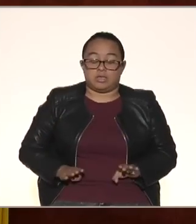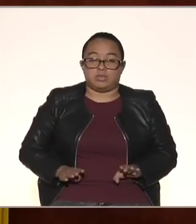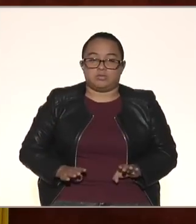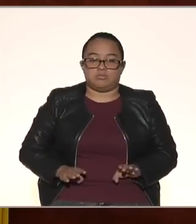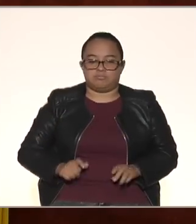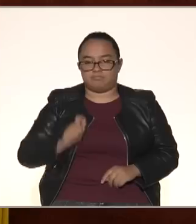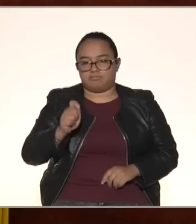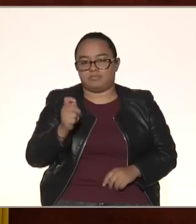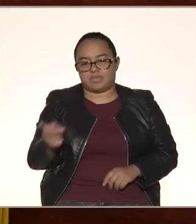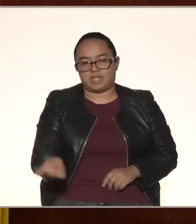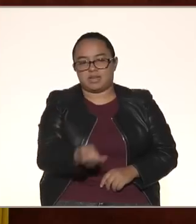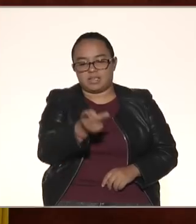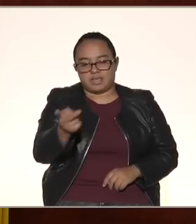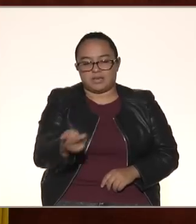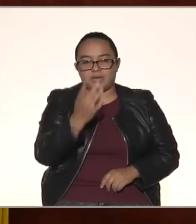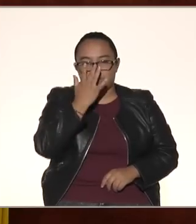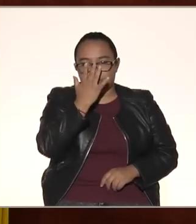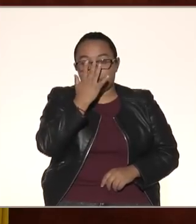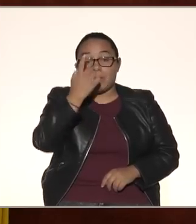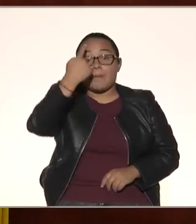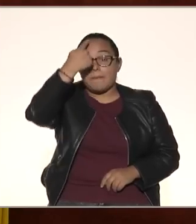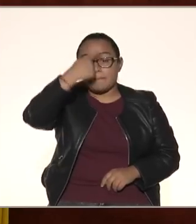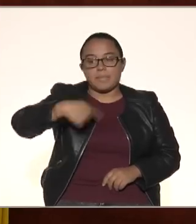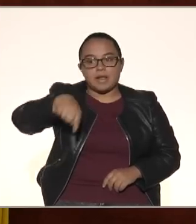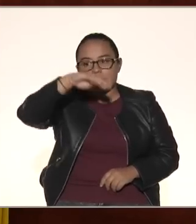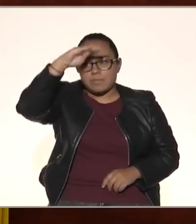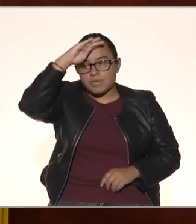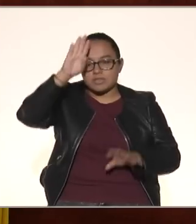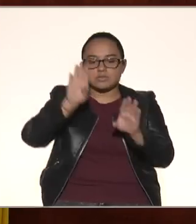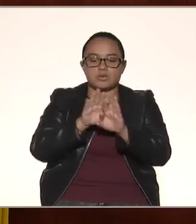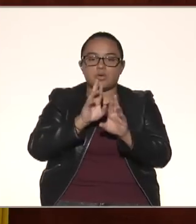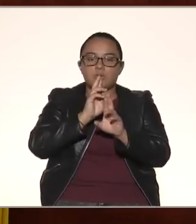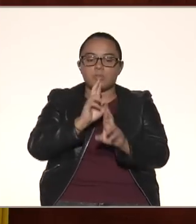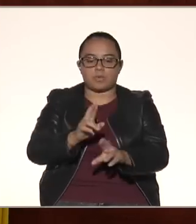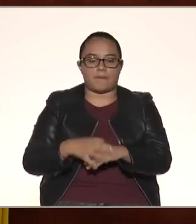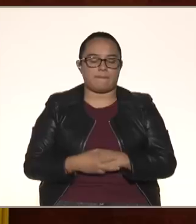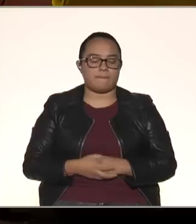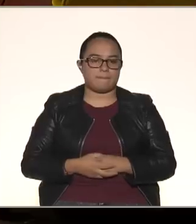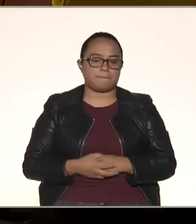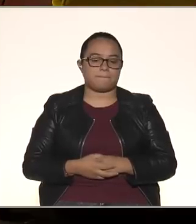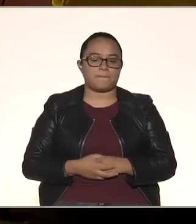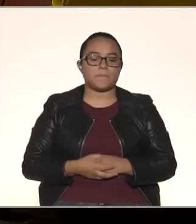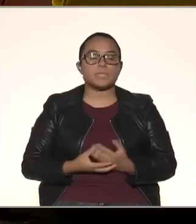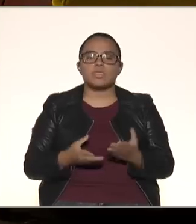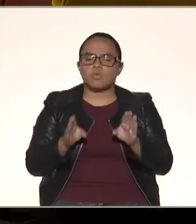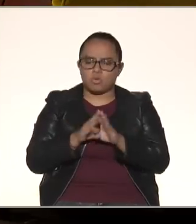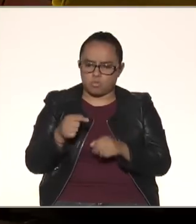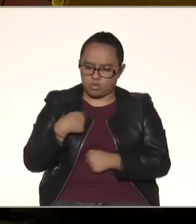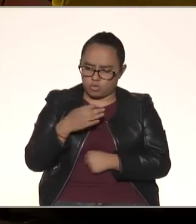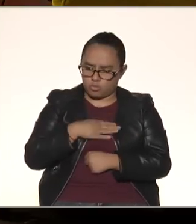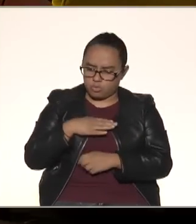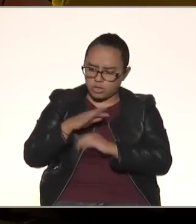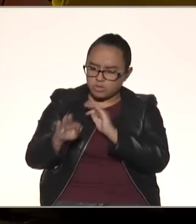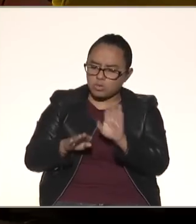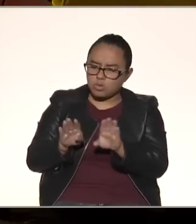también les pregunta a ustedes, especialistas, para que vayan pensando sus preguntas. A ver, ¿cómo es? ¿Cómo ser generoso?